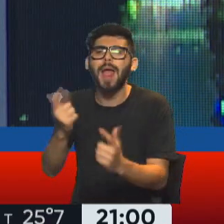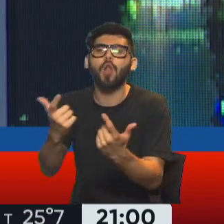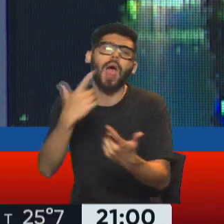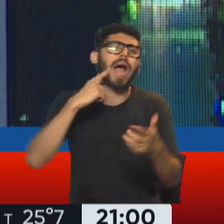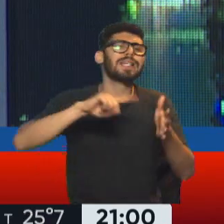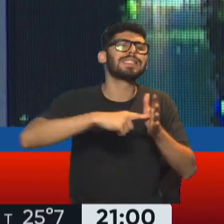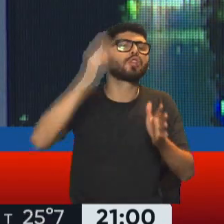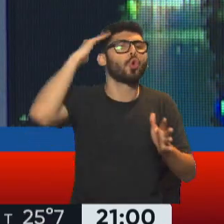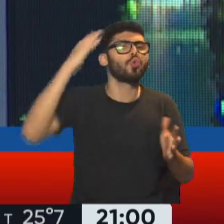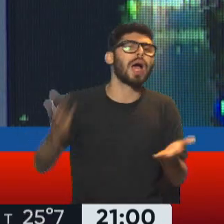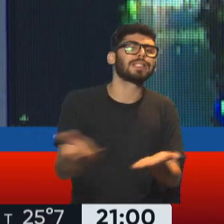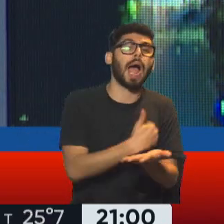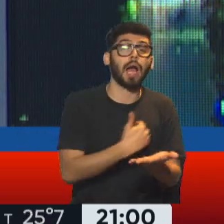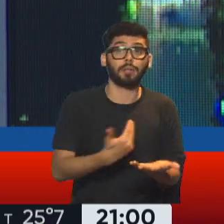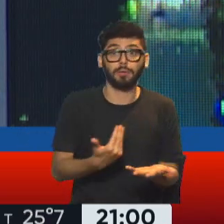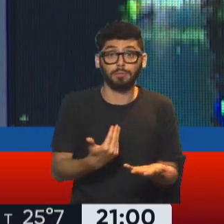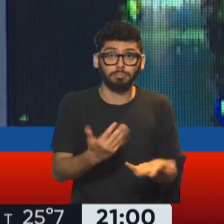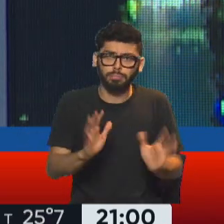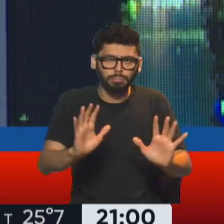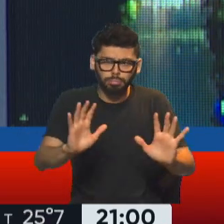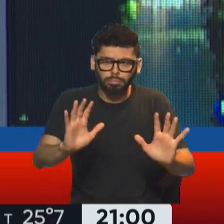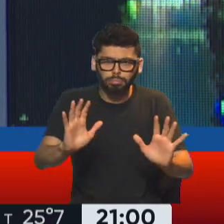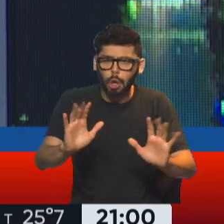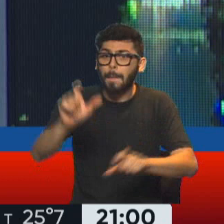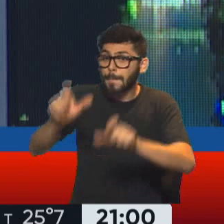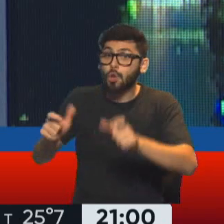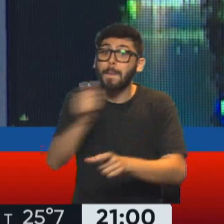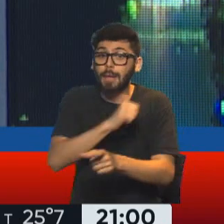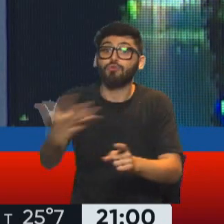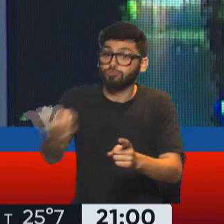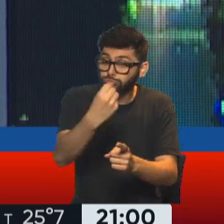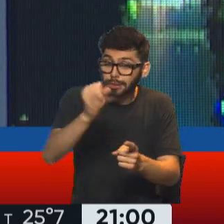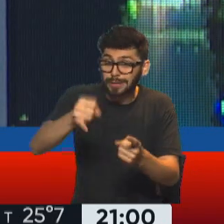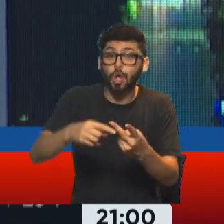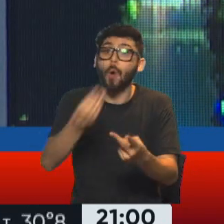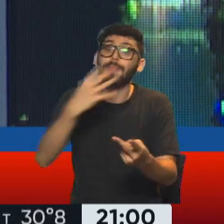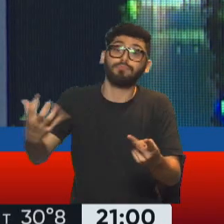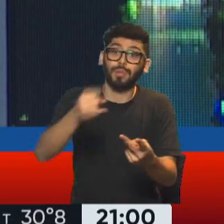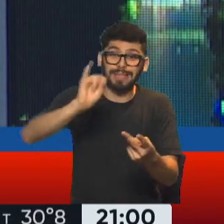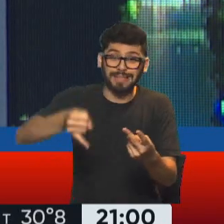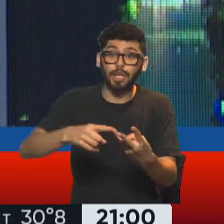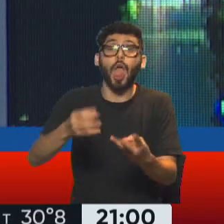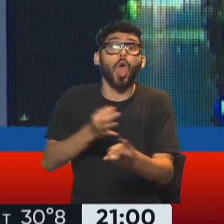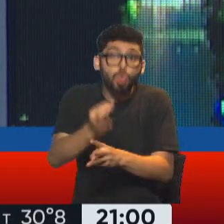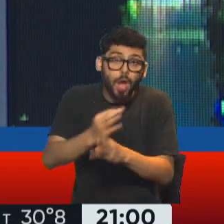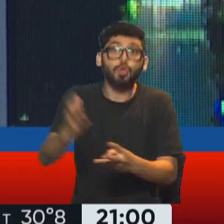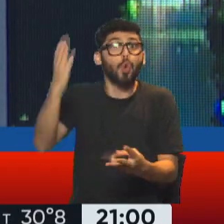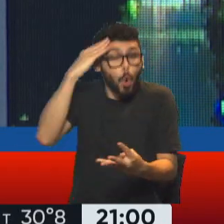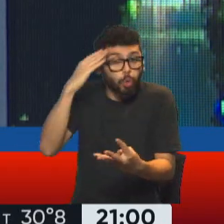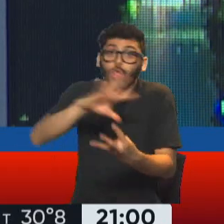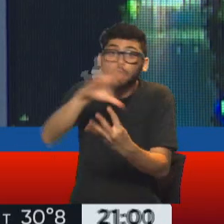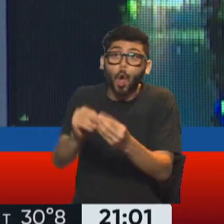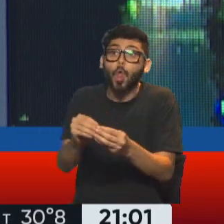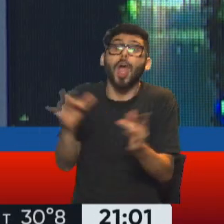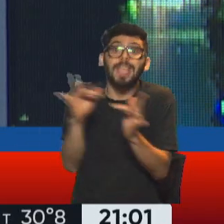me parece que la dignidad de las personas tiene que ver con el acceso a los medicamentos, claro, sí, con el acceso a la comida, con el acceso a la cultura, a la educación, y eso forma